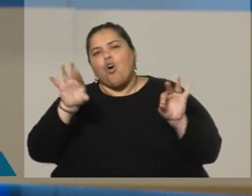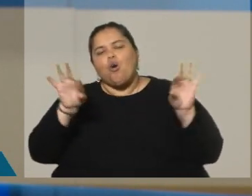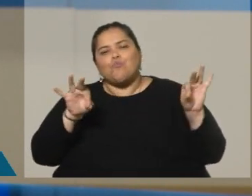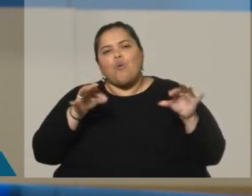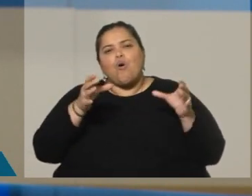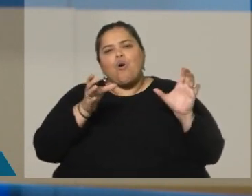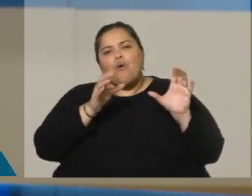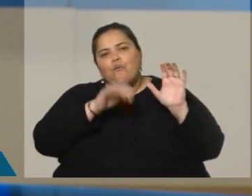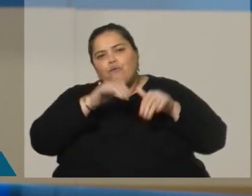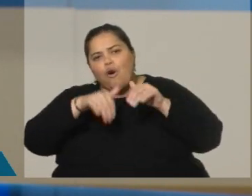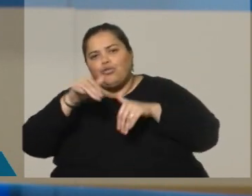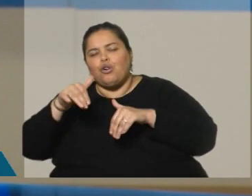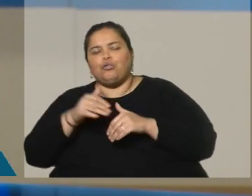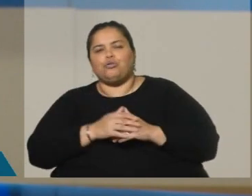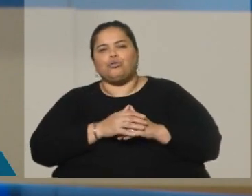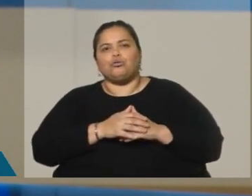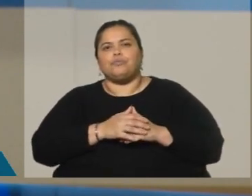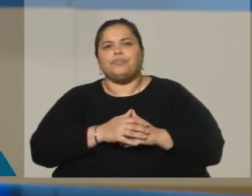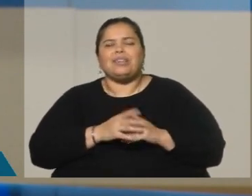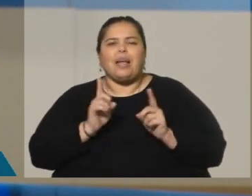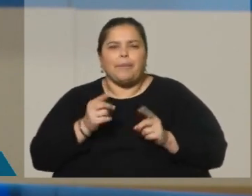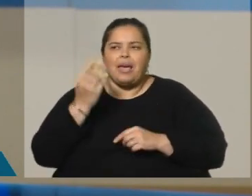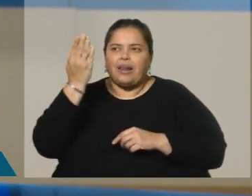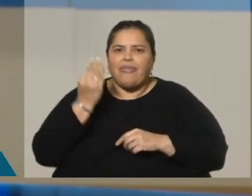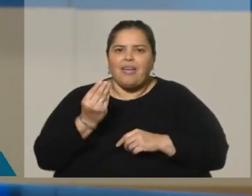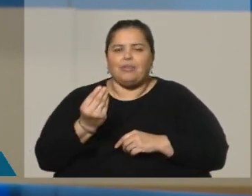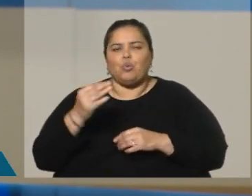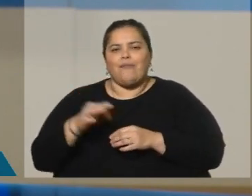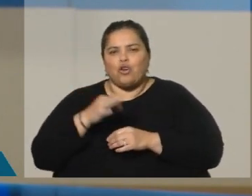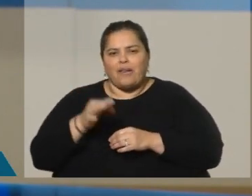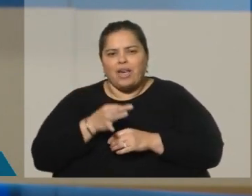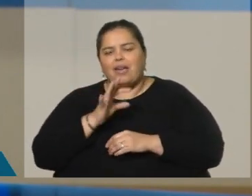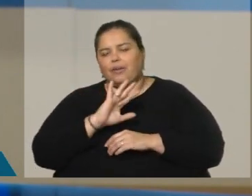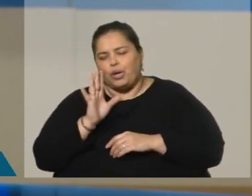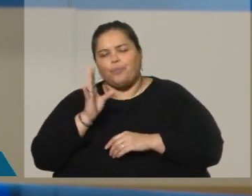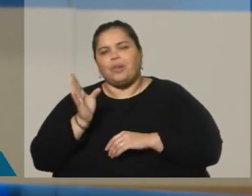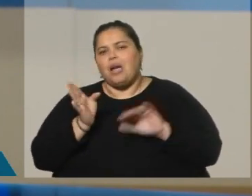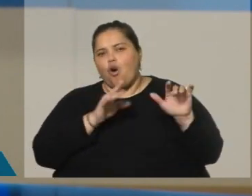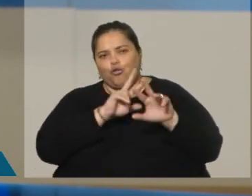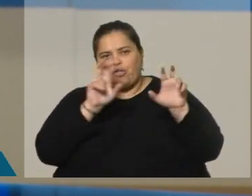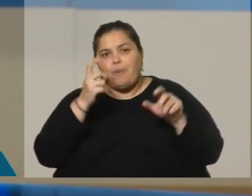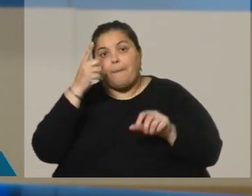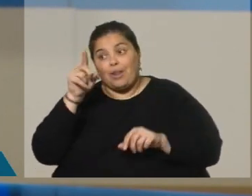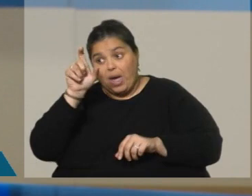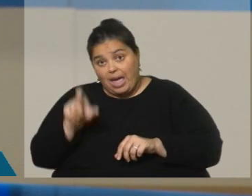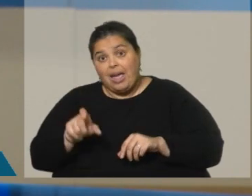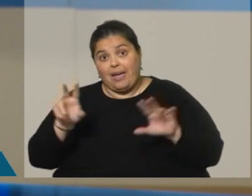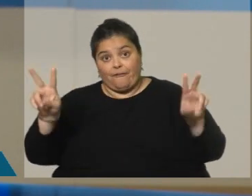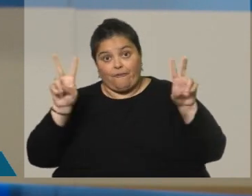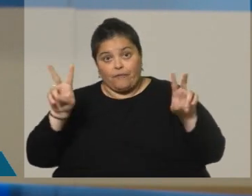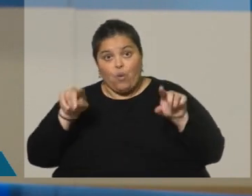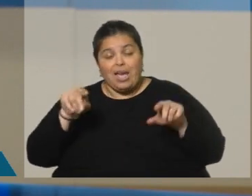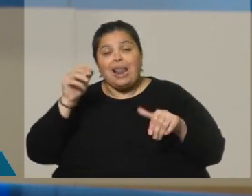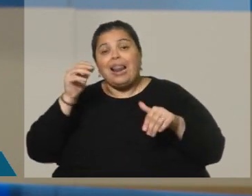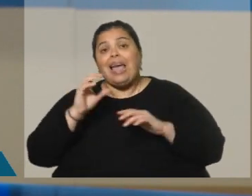sectores relacionistas y y la candidatura de borda Berry ese es otro tema Pero había sido el candidato individualmente va votado